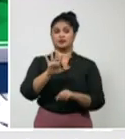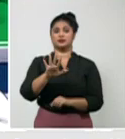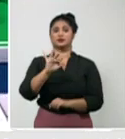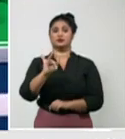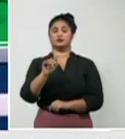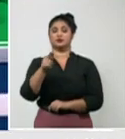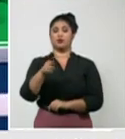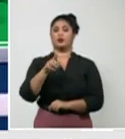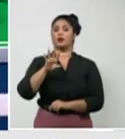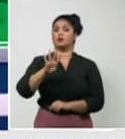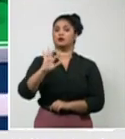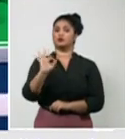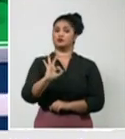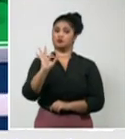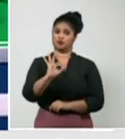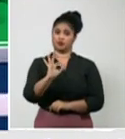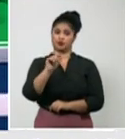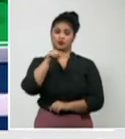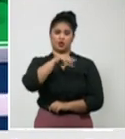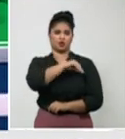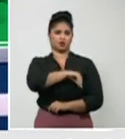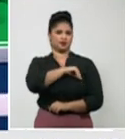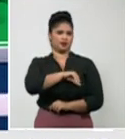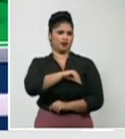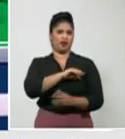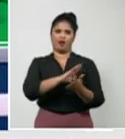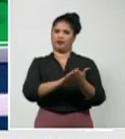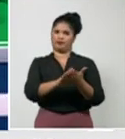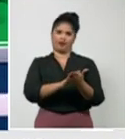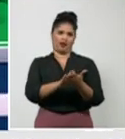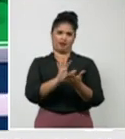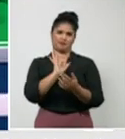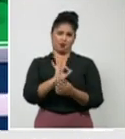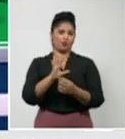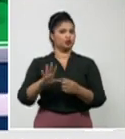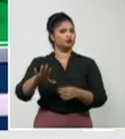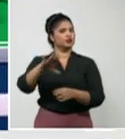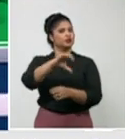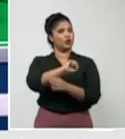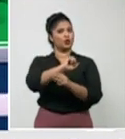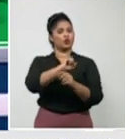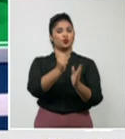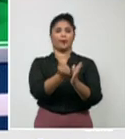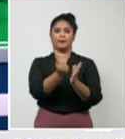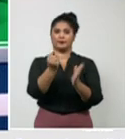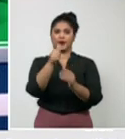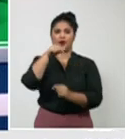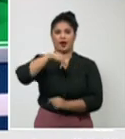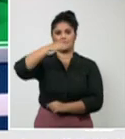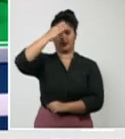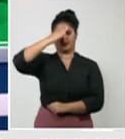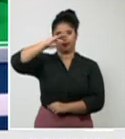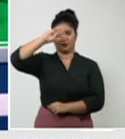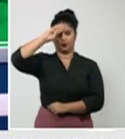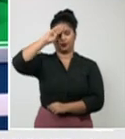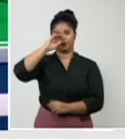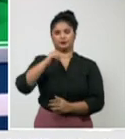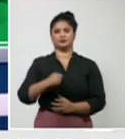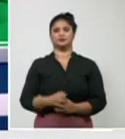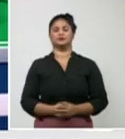57,4% han sido asintomáticos de todos los diagnosticados en Cuba. De